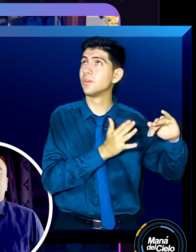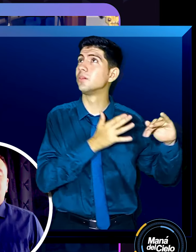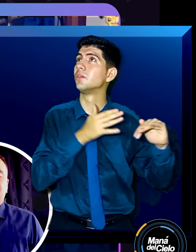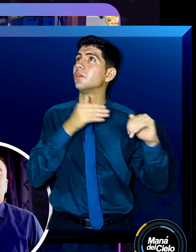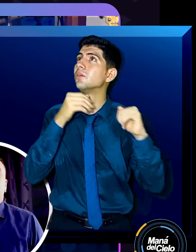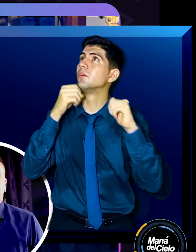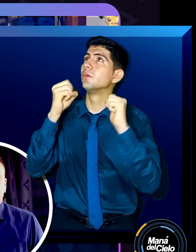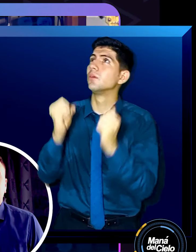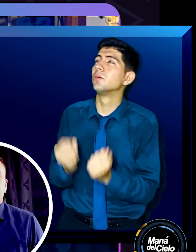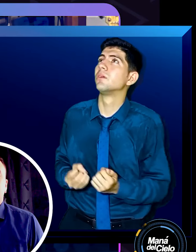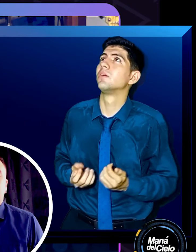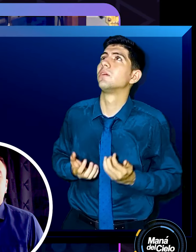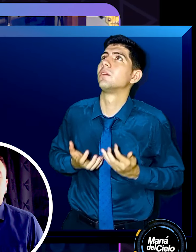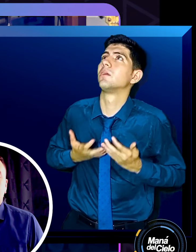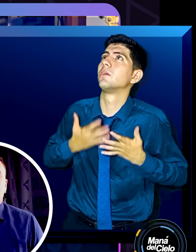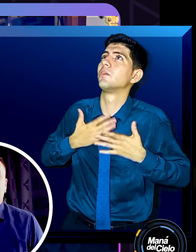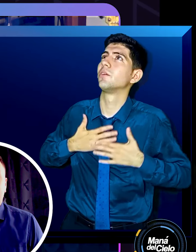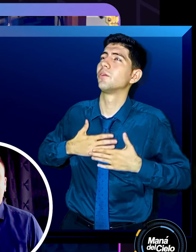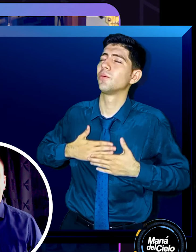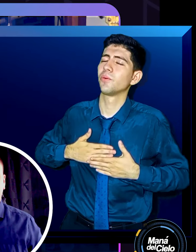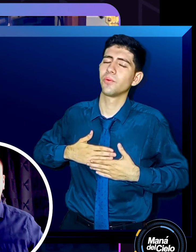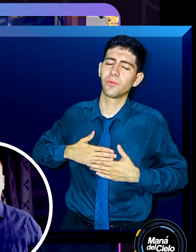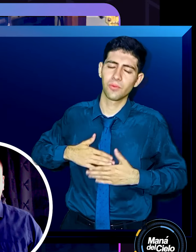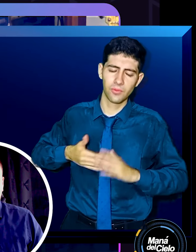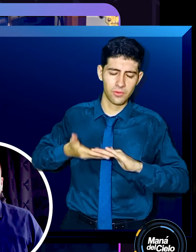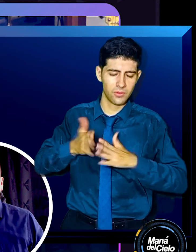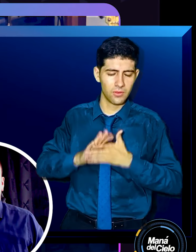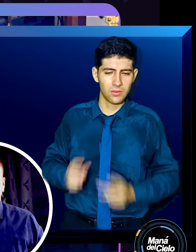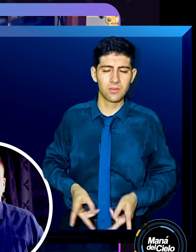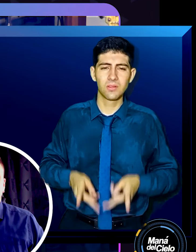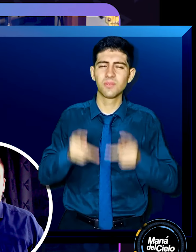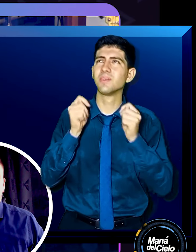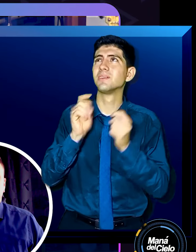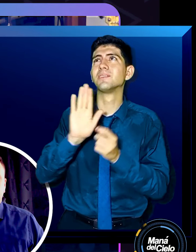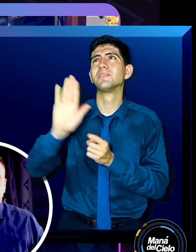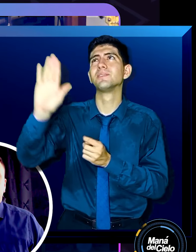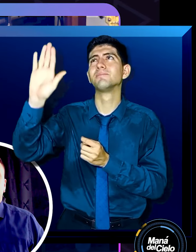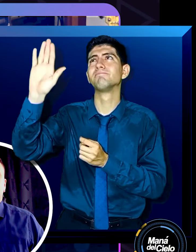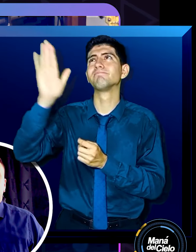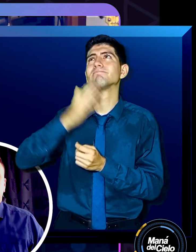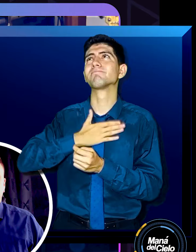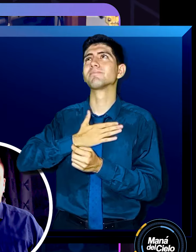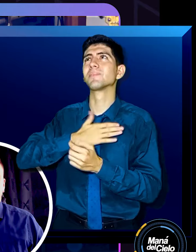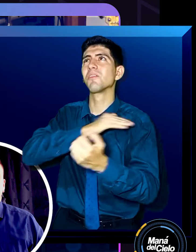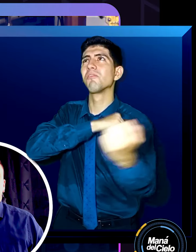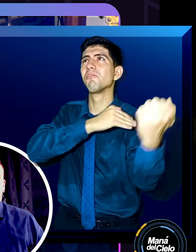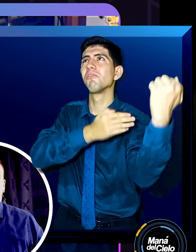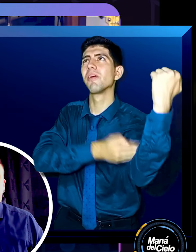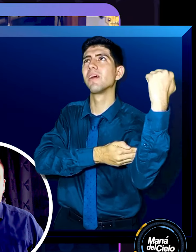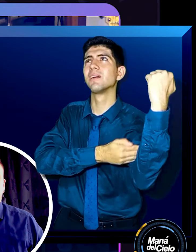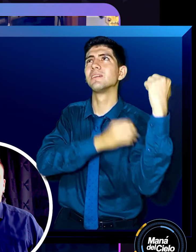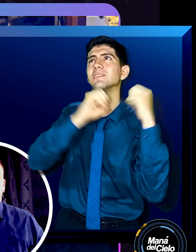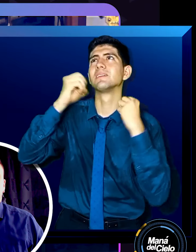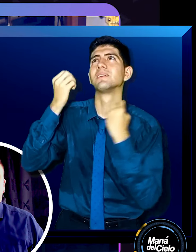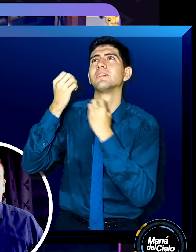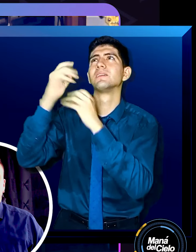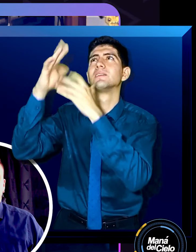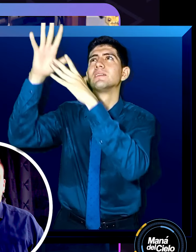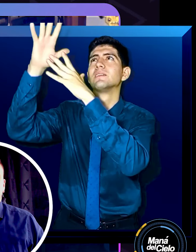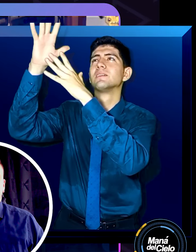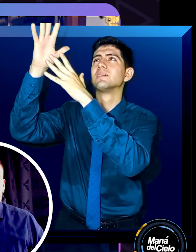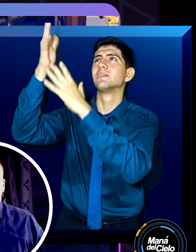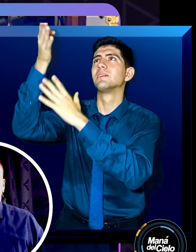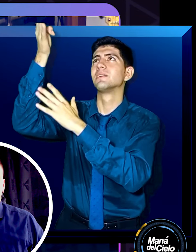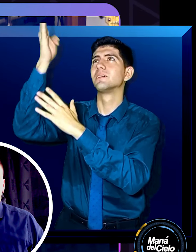He aquí, Dios es salvación mía, me aseguraré y no temeré, porque mi fortaleza y mi canción es a Jehová, quien ha